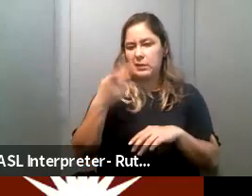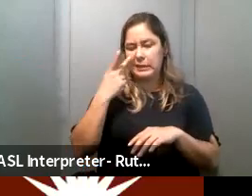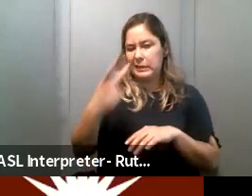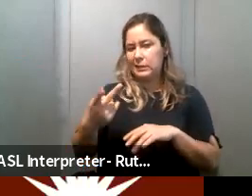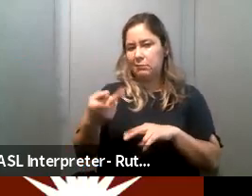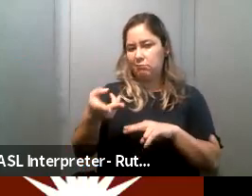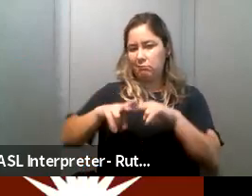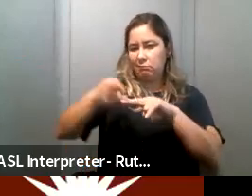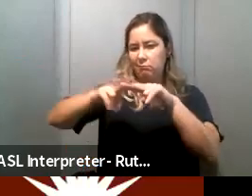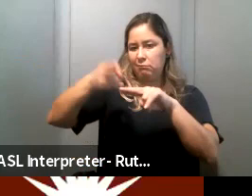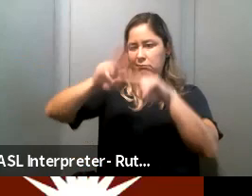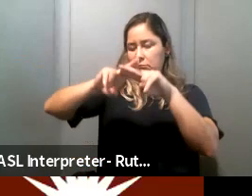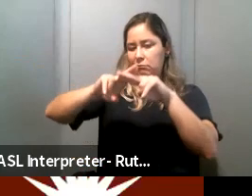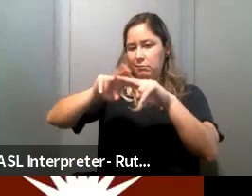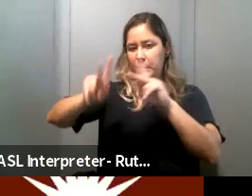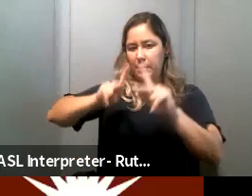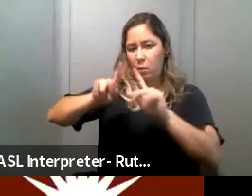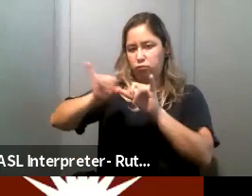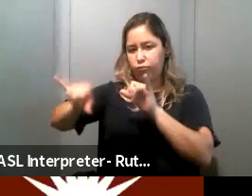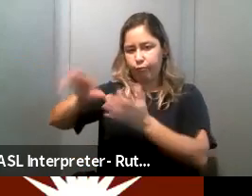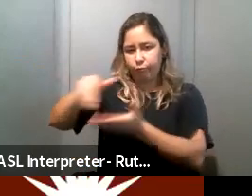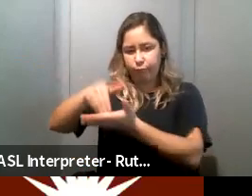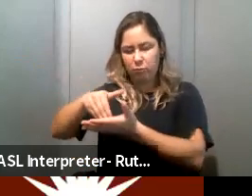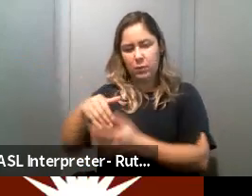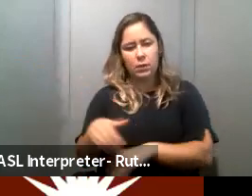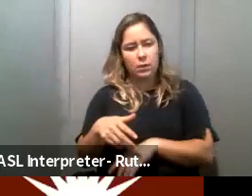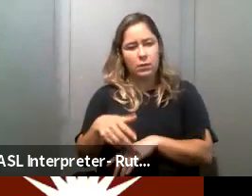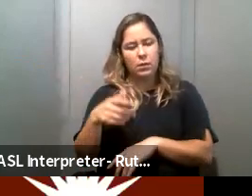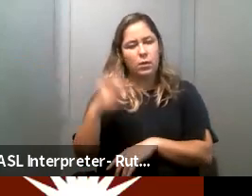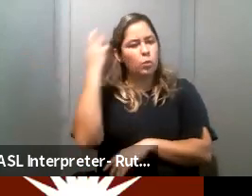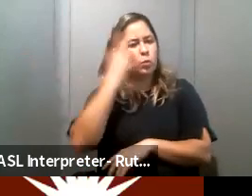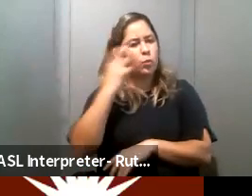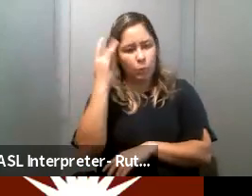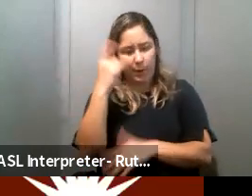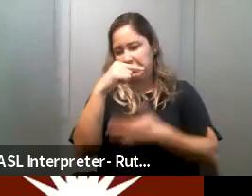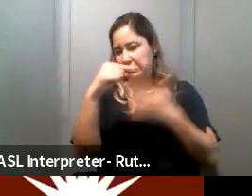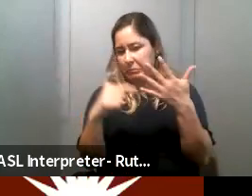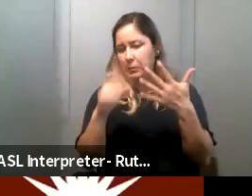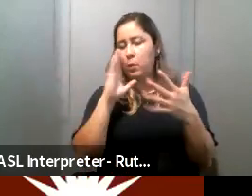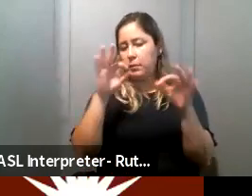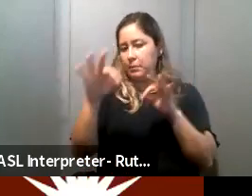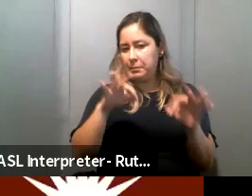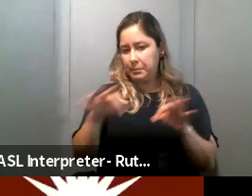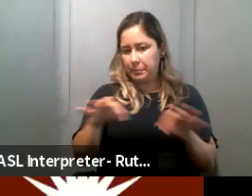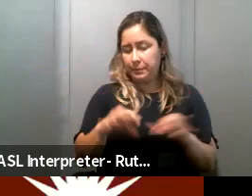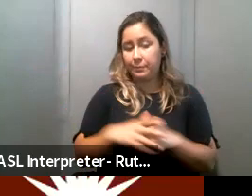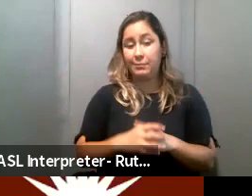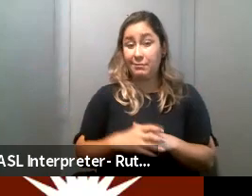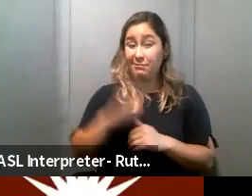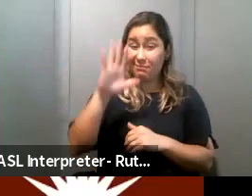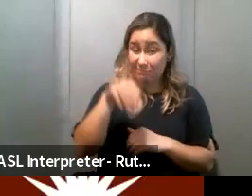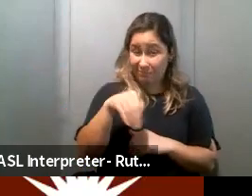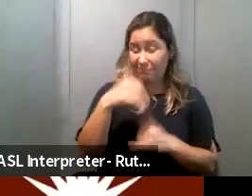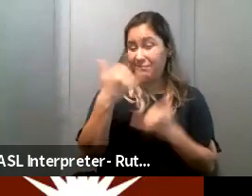a raíz de políticas que se han implementado, y especialmente con esta administración no ha hecho